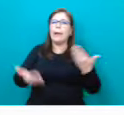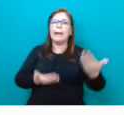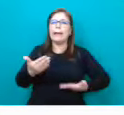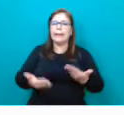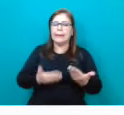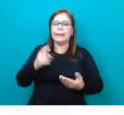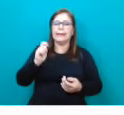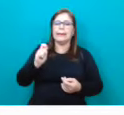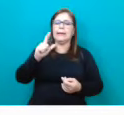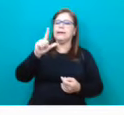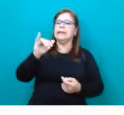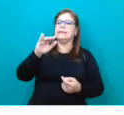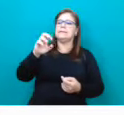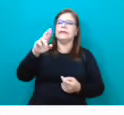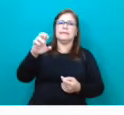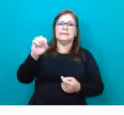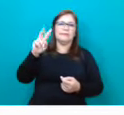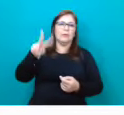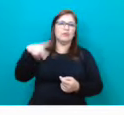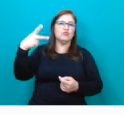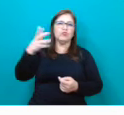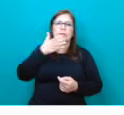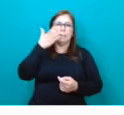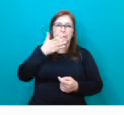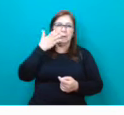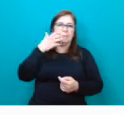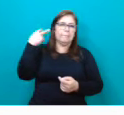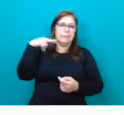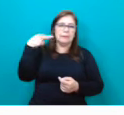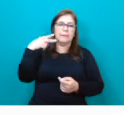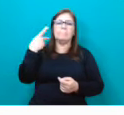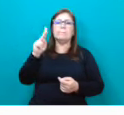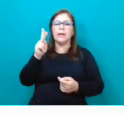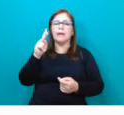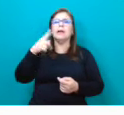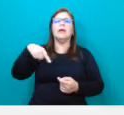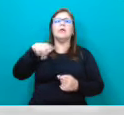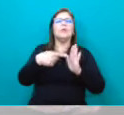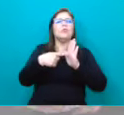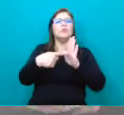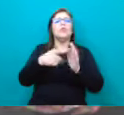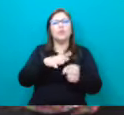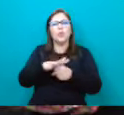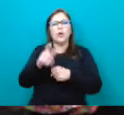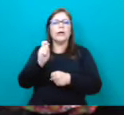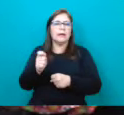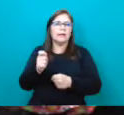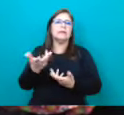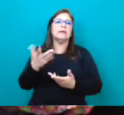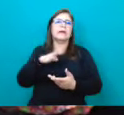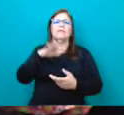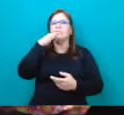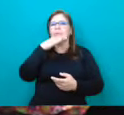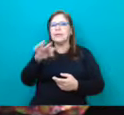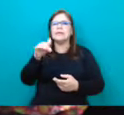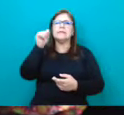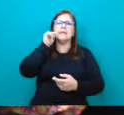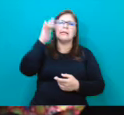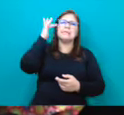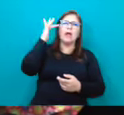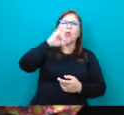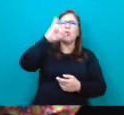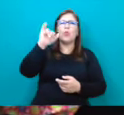Otra danza es la danza de Liseres, que es un baile típico de Veracruz. Liseres, usualmente se presenta en las